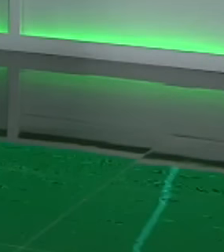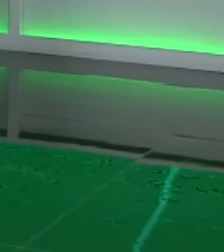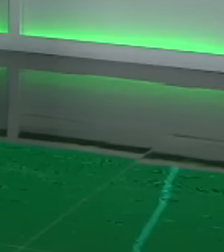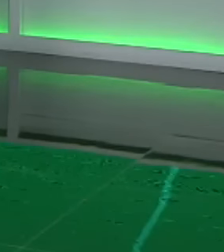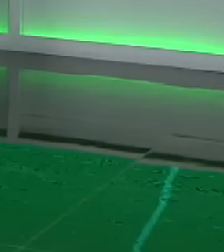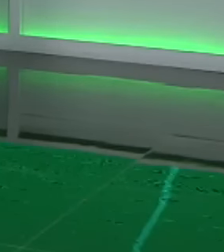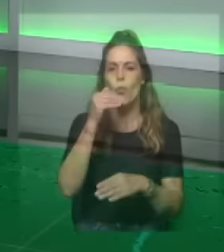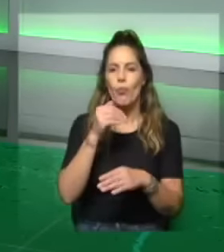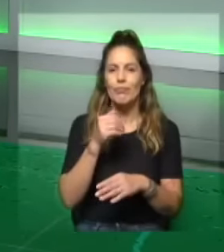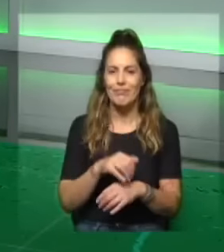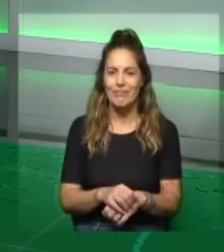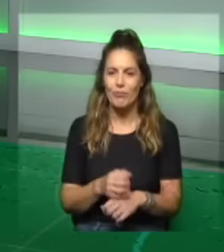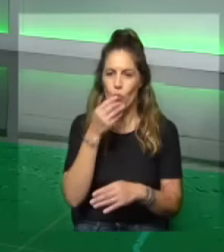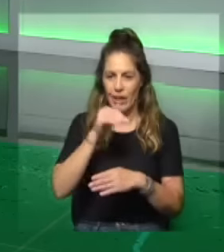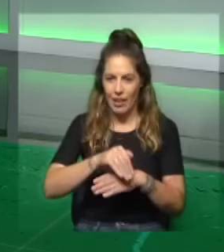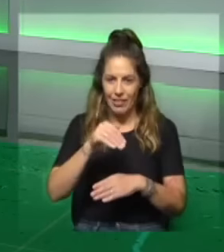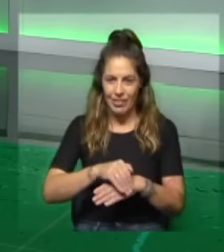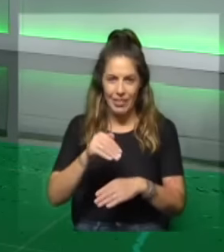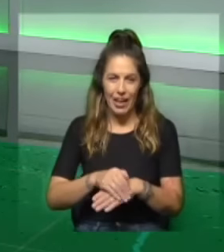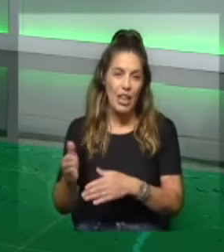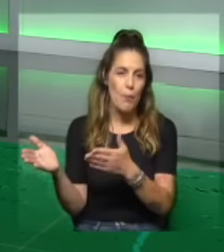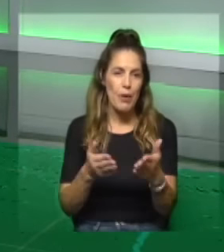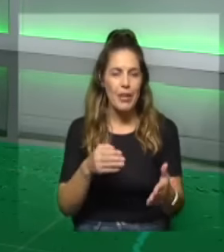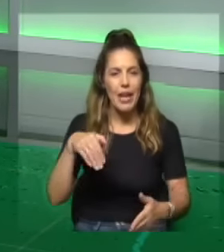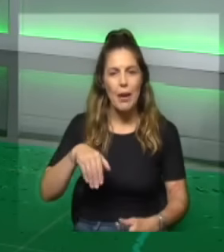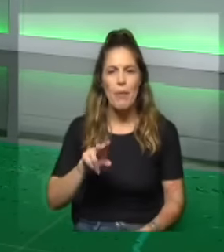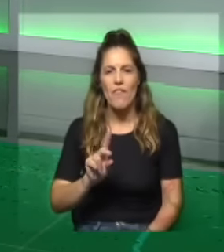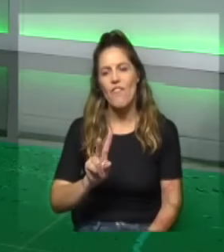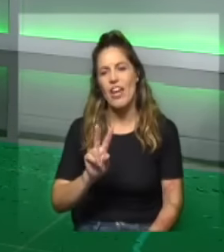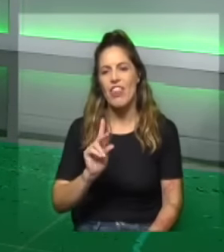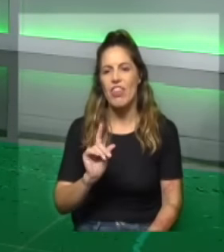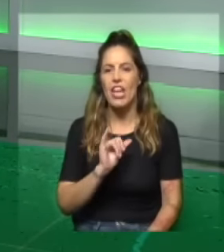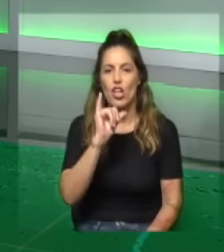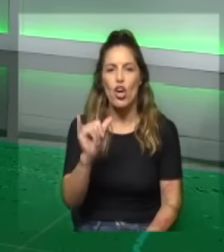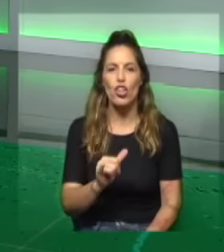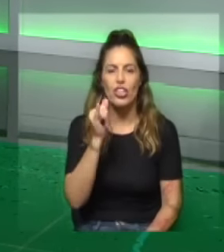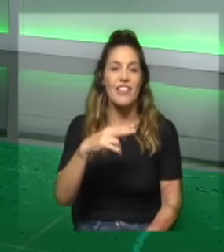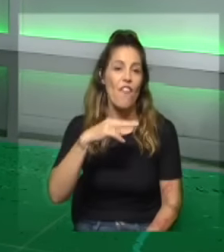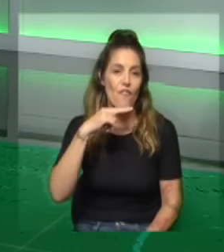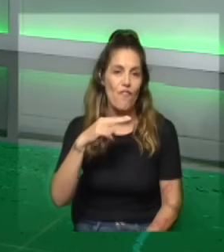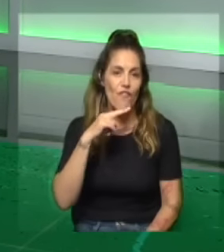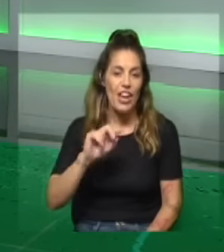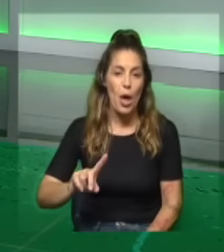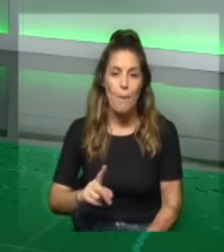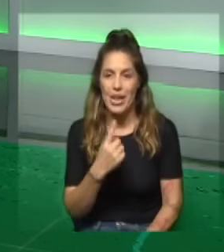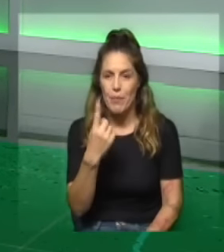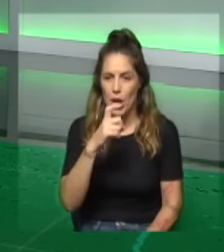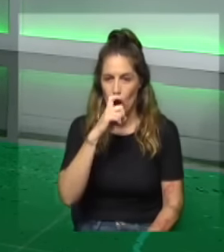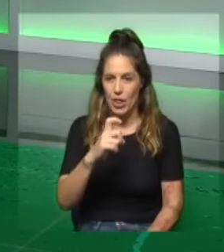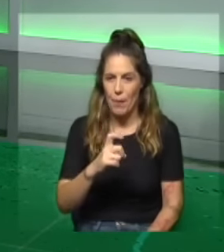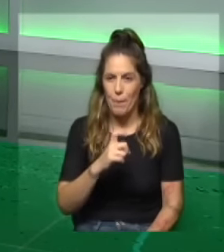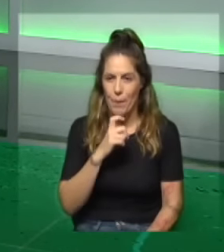buenas tardes Les damos la bienvenida a la edición central de mbd noticias en este viernes primero de marzo